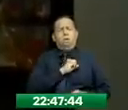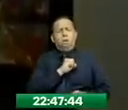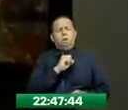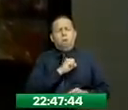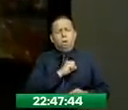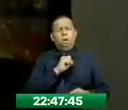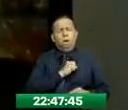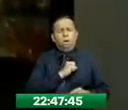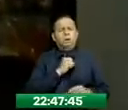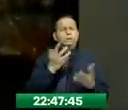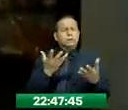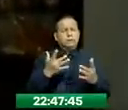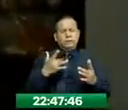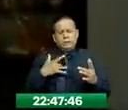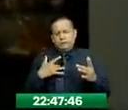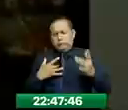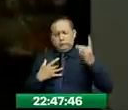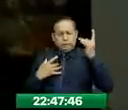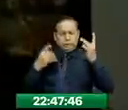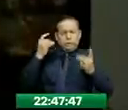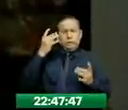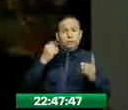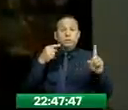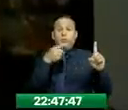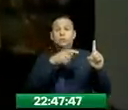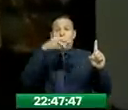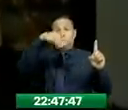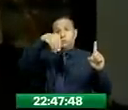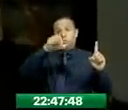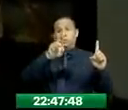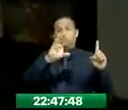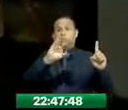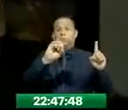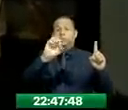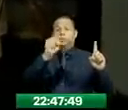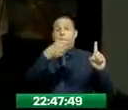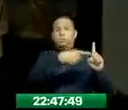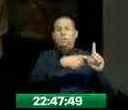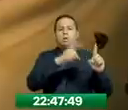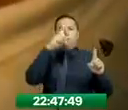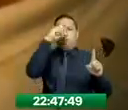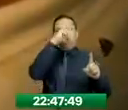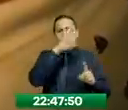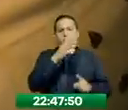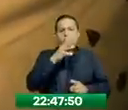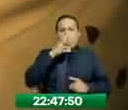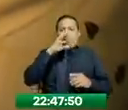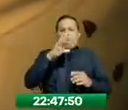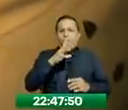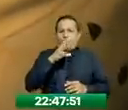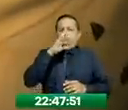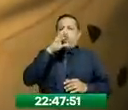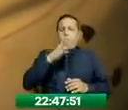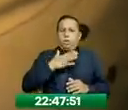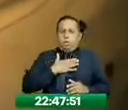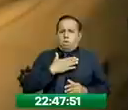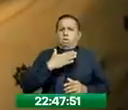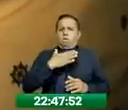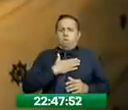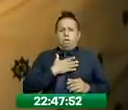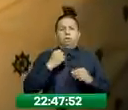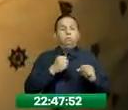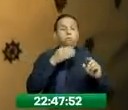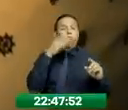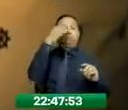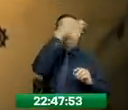fuertes hasta que al final marcos córdoba sufrió una deficiencia respiratoria por lo que acudió a un hospital para recibir atención